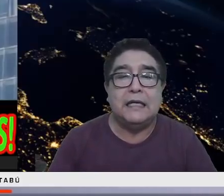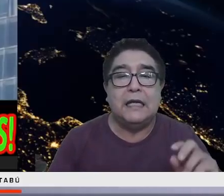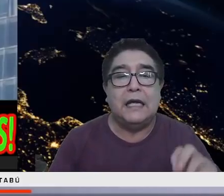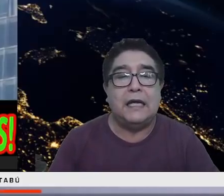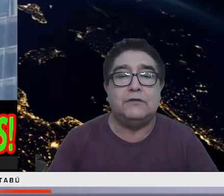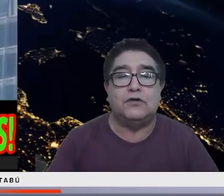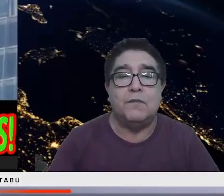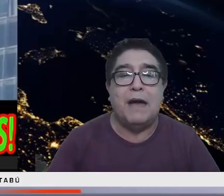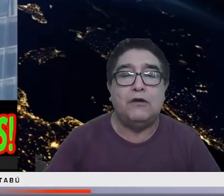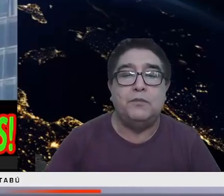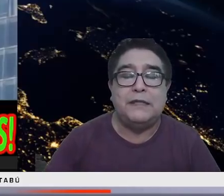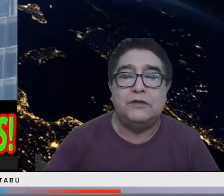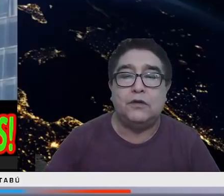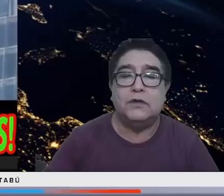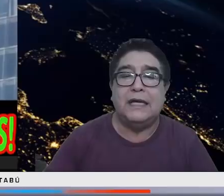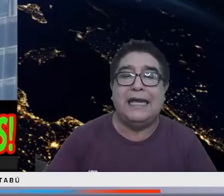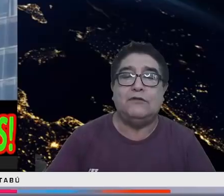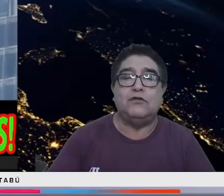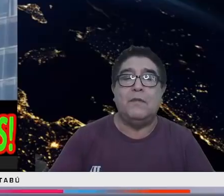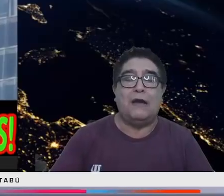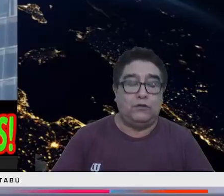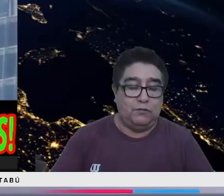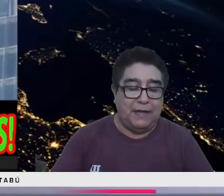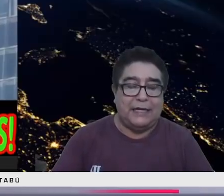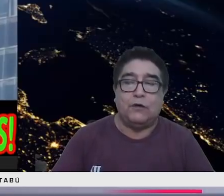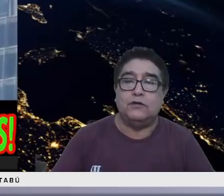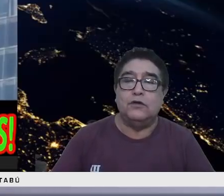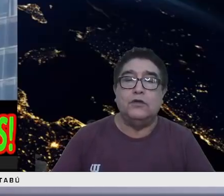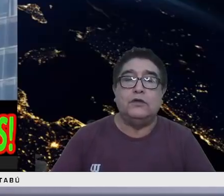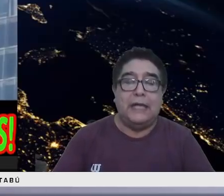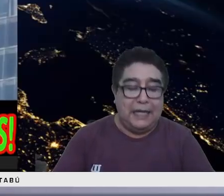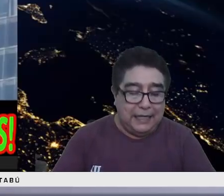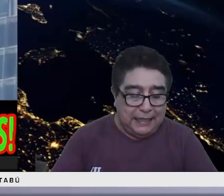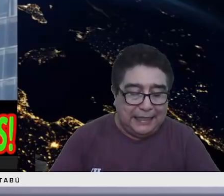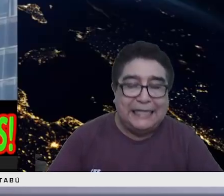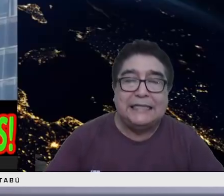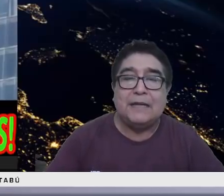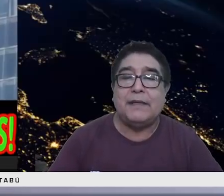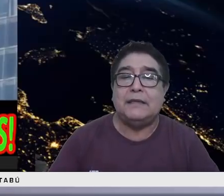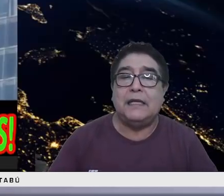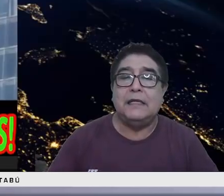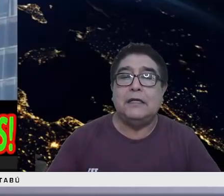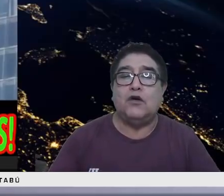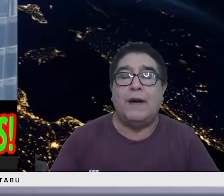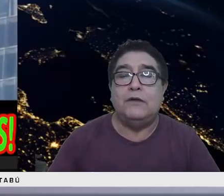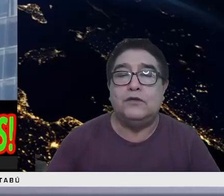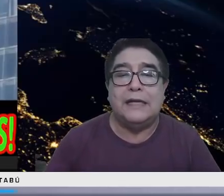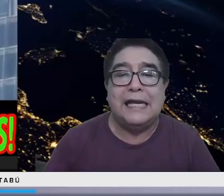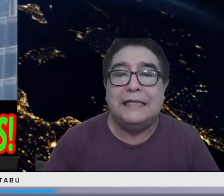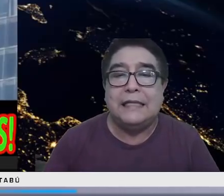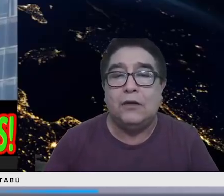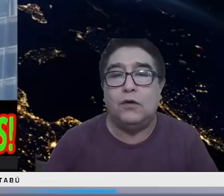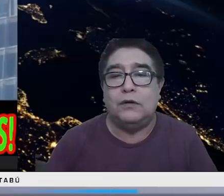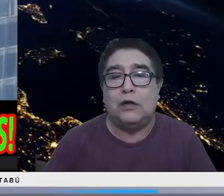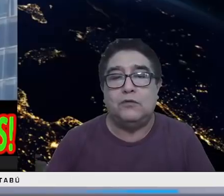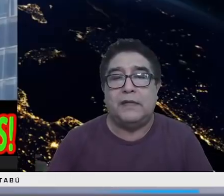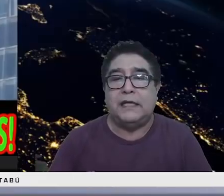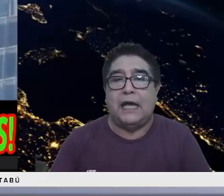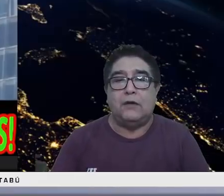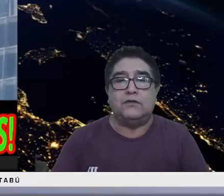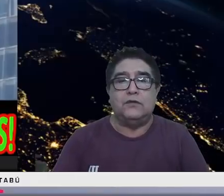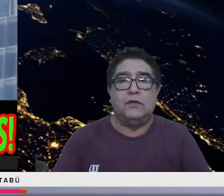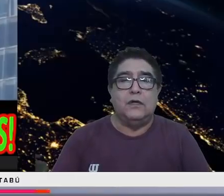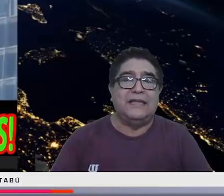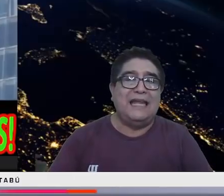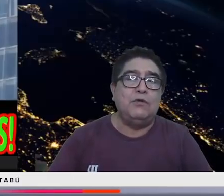detectar Estos malos vicios Estos malos Manejos De Ilícitamente Robándose El dinero De los